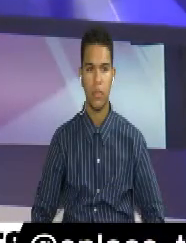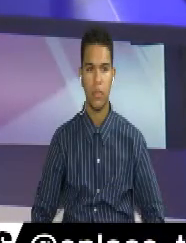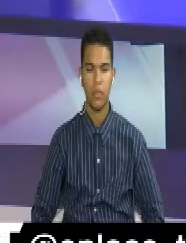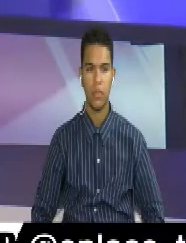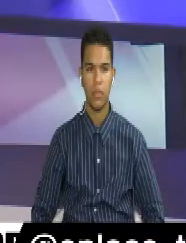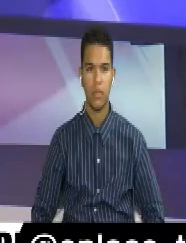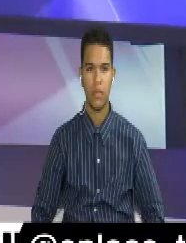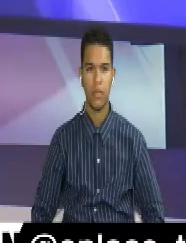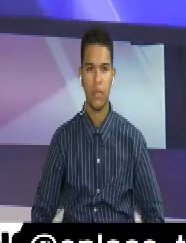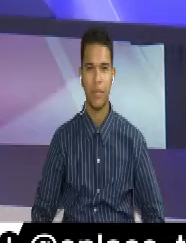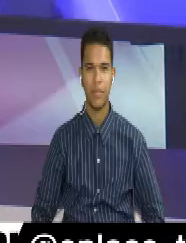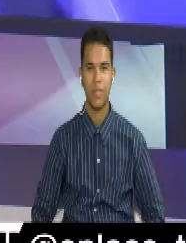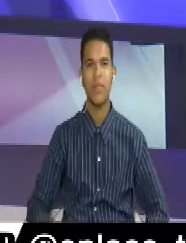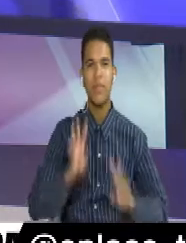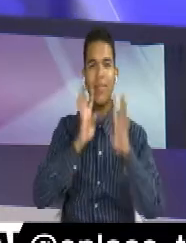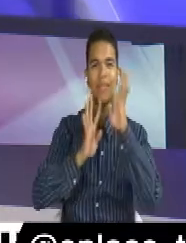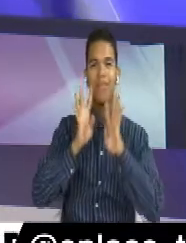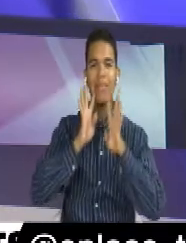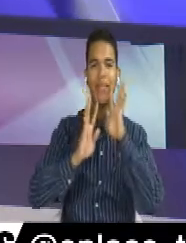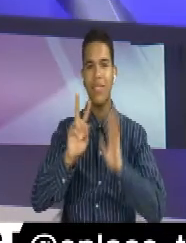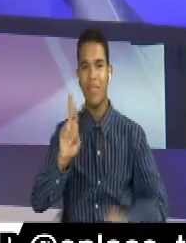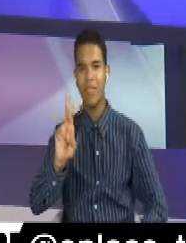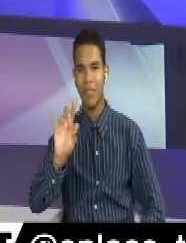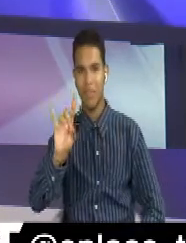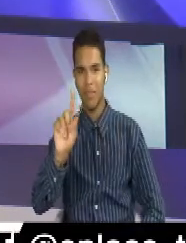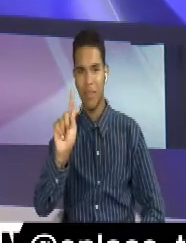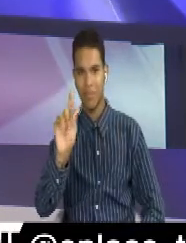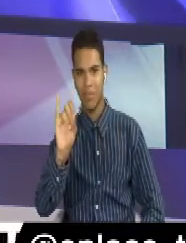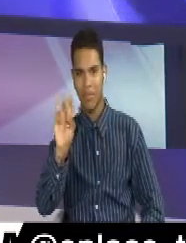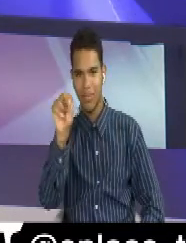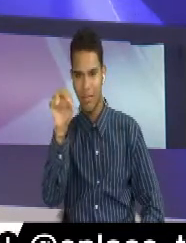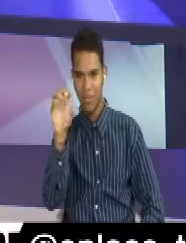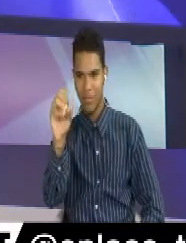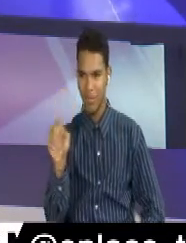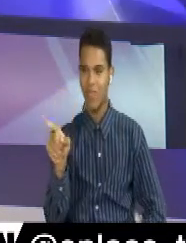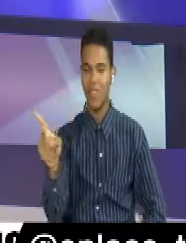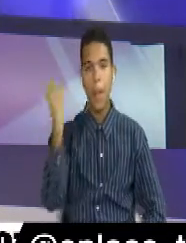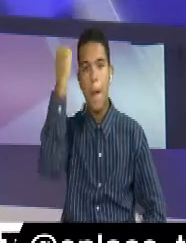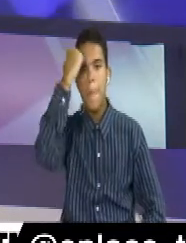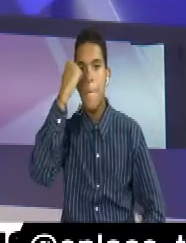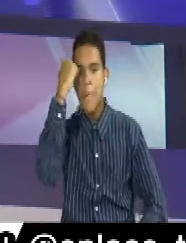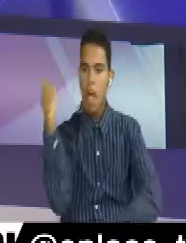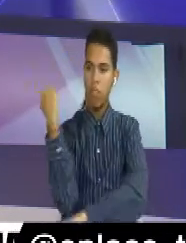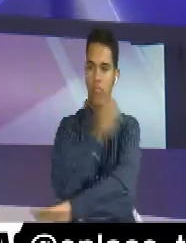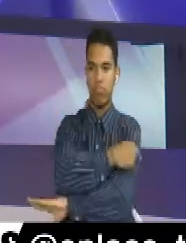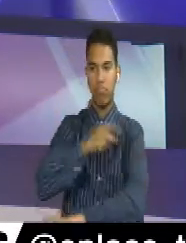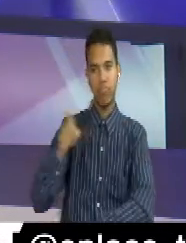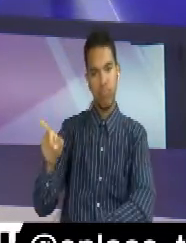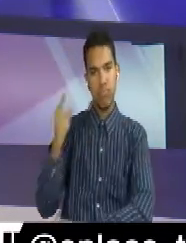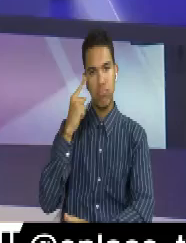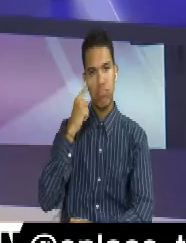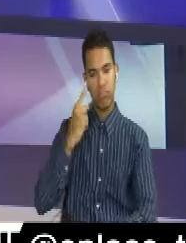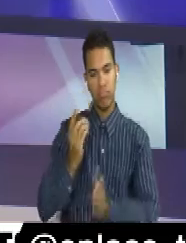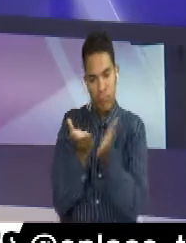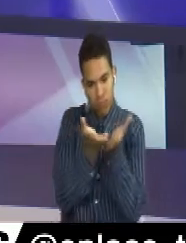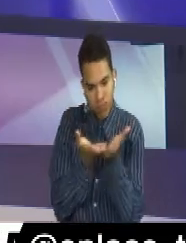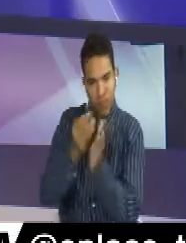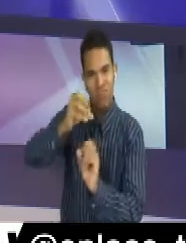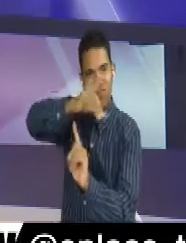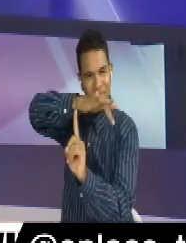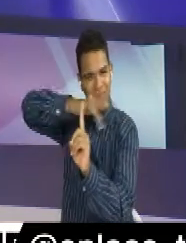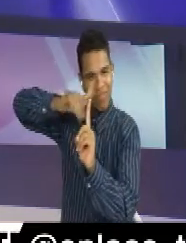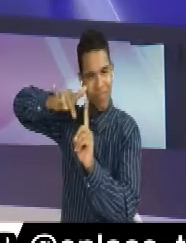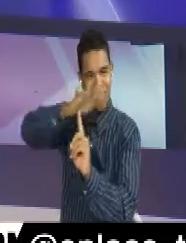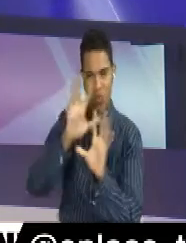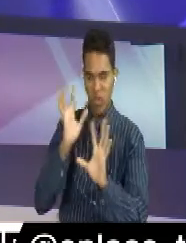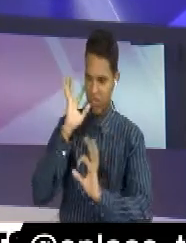Rufino estuvo este lunes en una jornada lúdica y pedagógica con ocasión del Día Mundial del Medio Ambiente. Rufino estuvo en la puesta en escena que busca